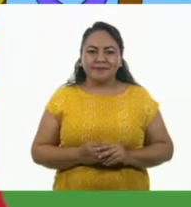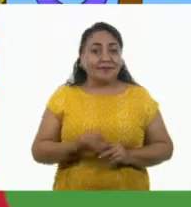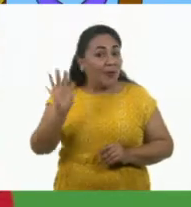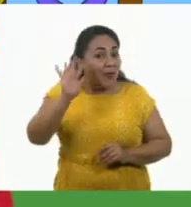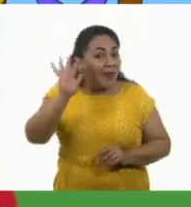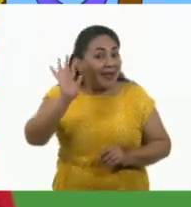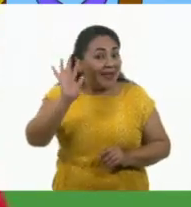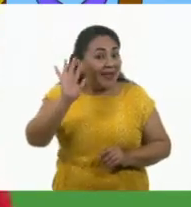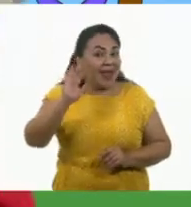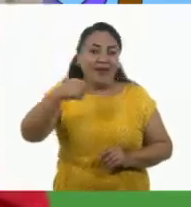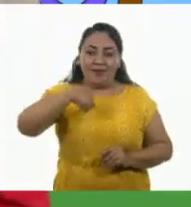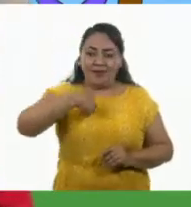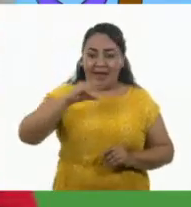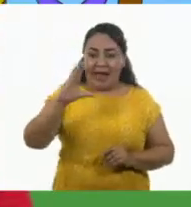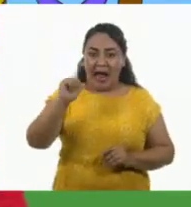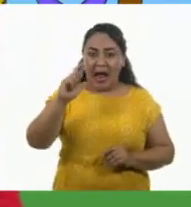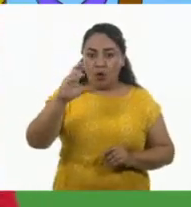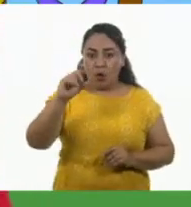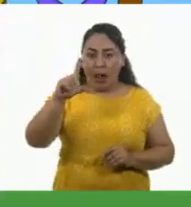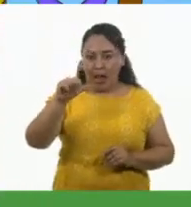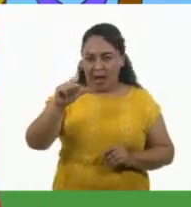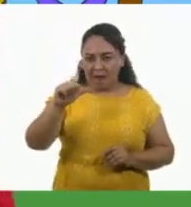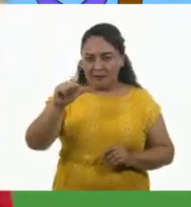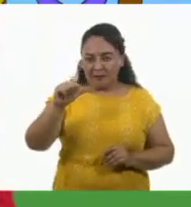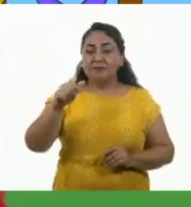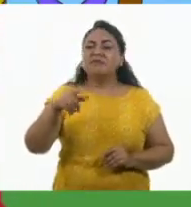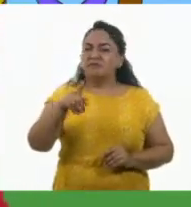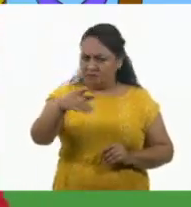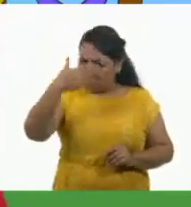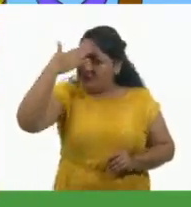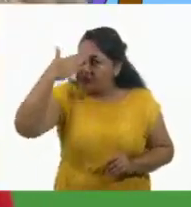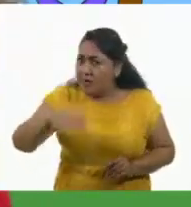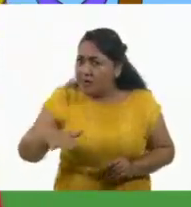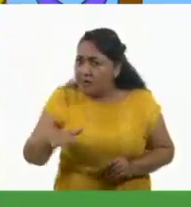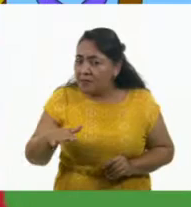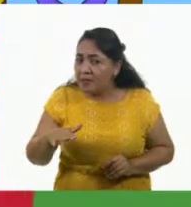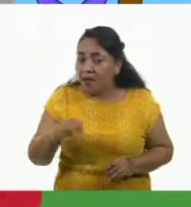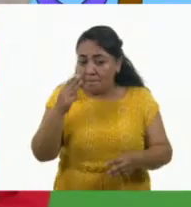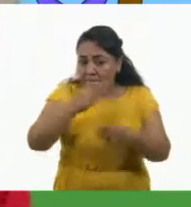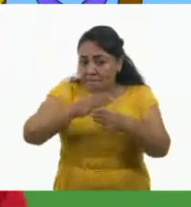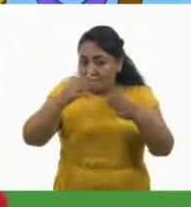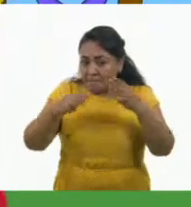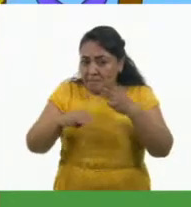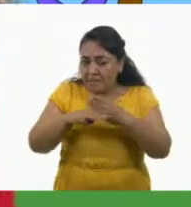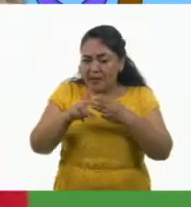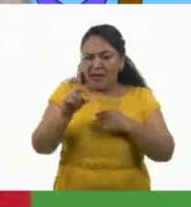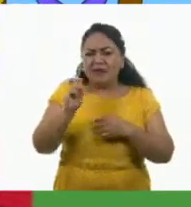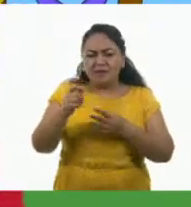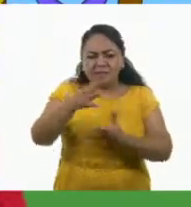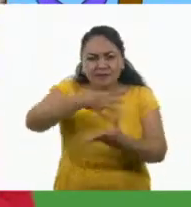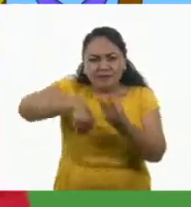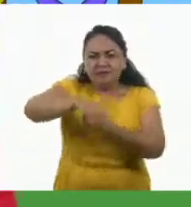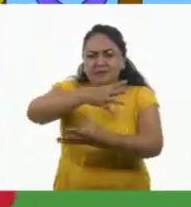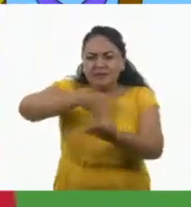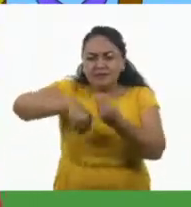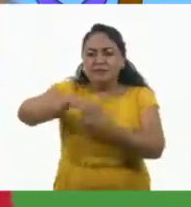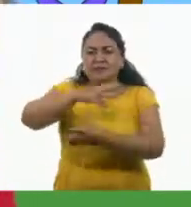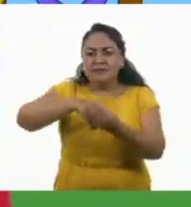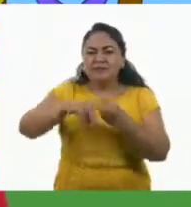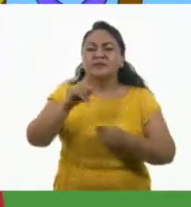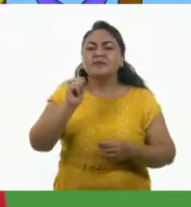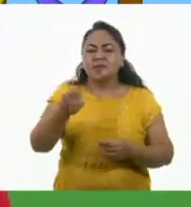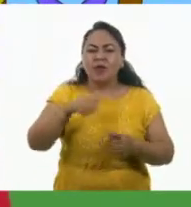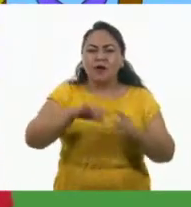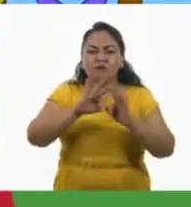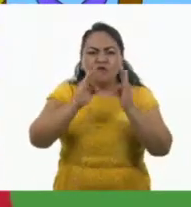¡Hola! Yo soy Carola. ¿Sabías que los materiales desestructurados son aquellos que por